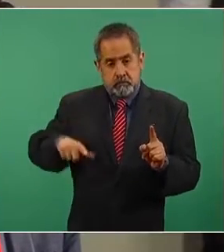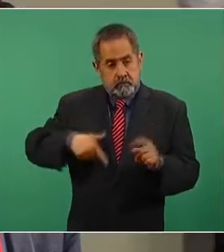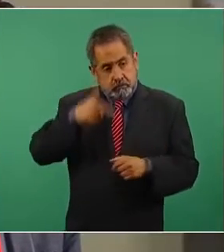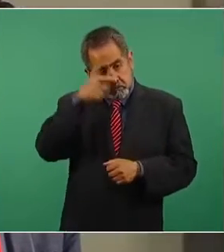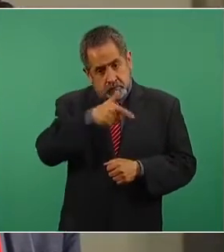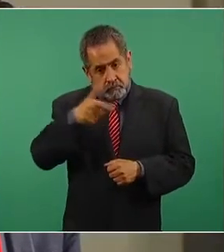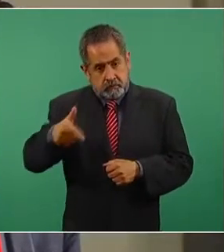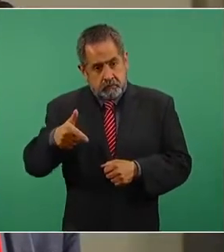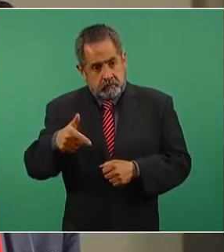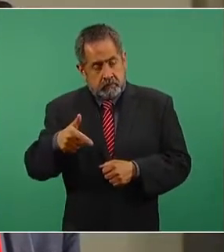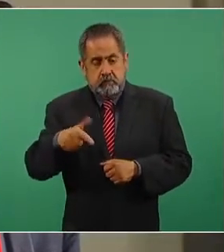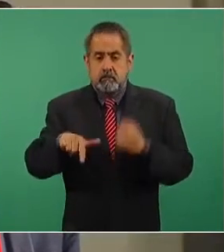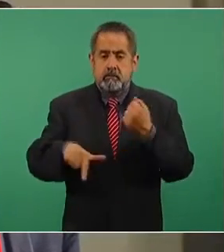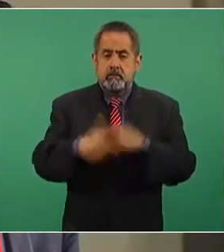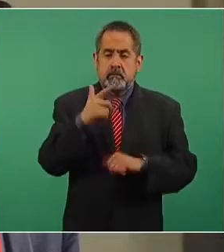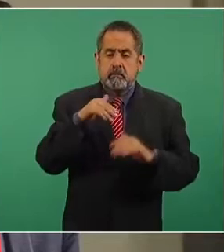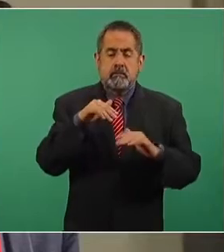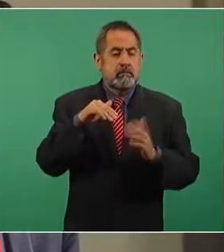menos de 12,000.